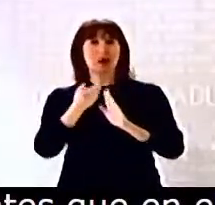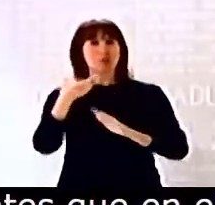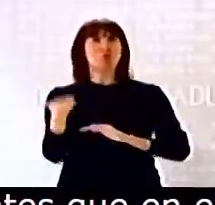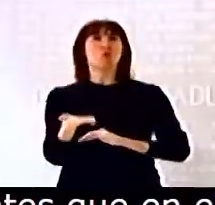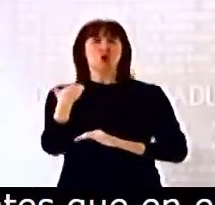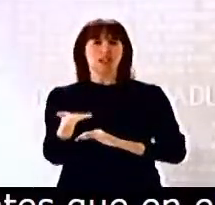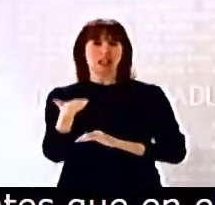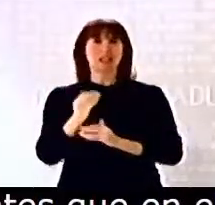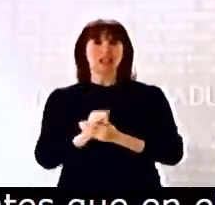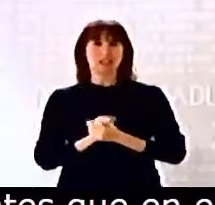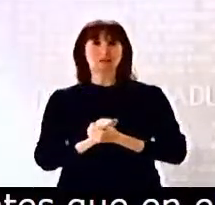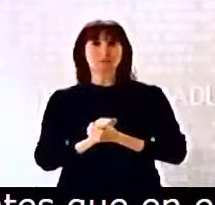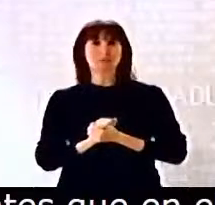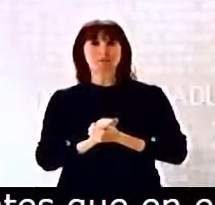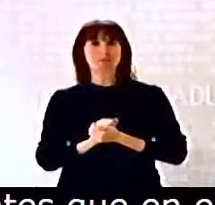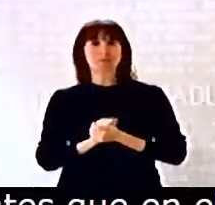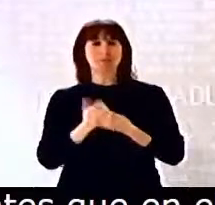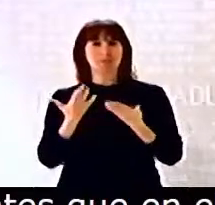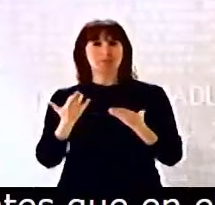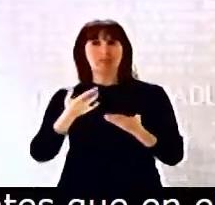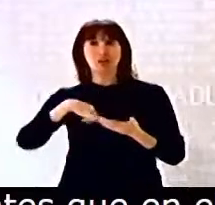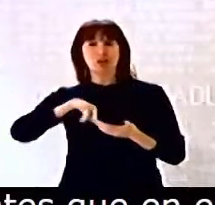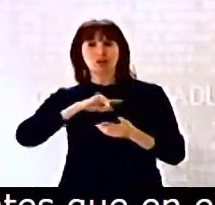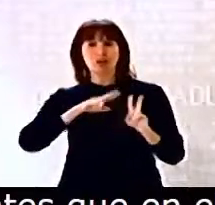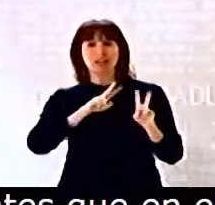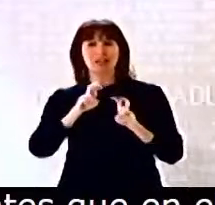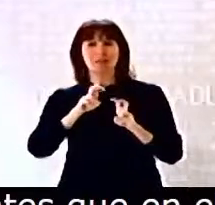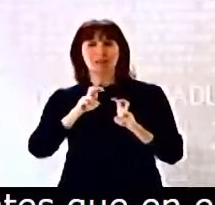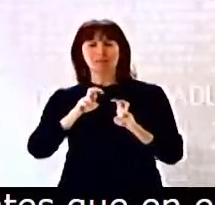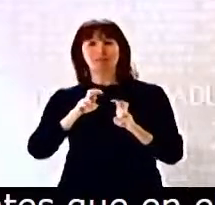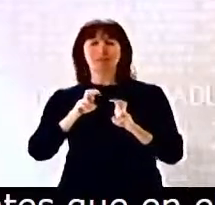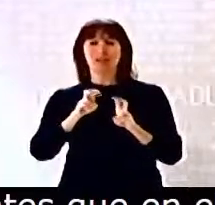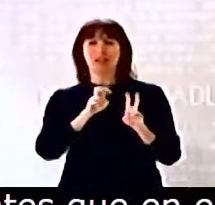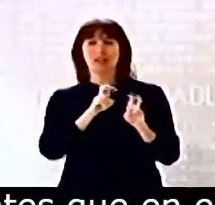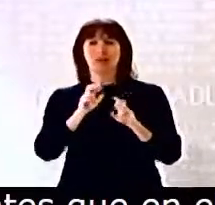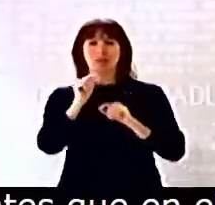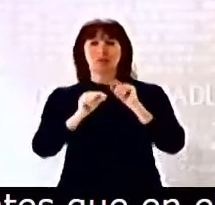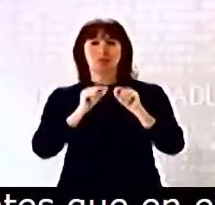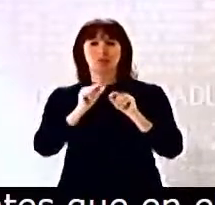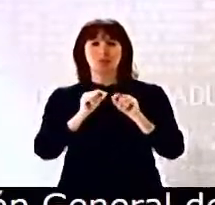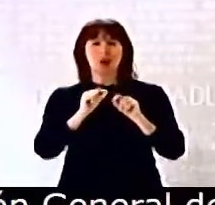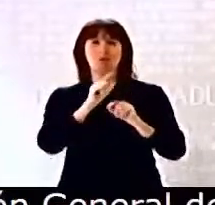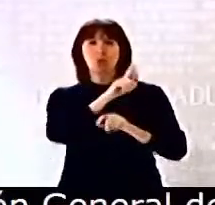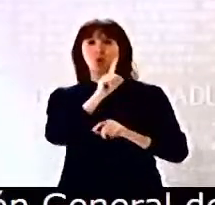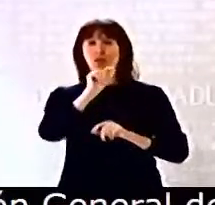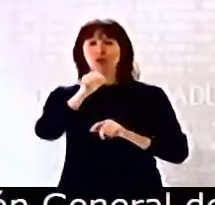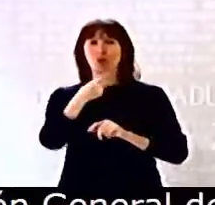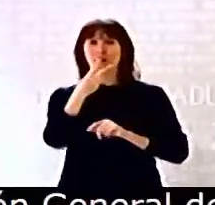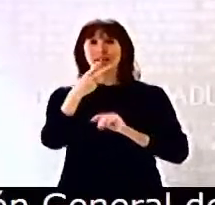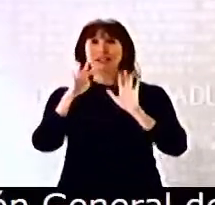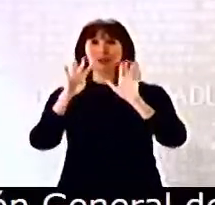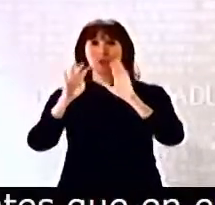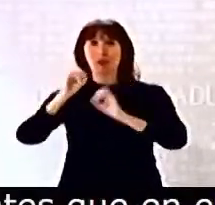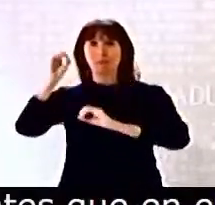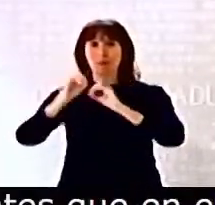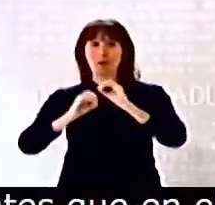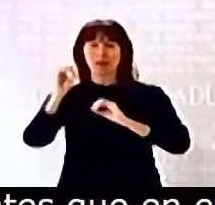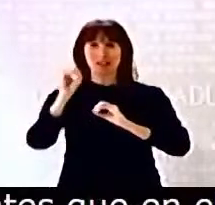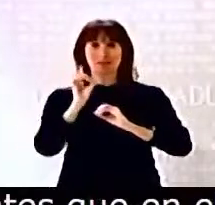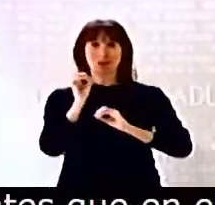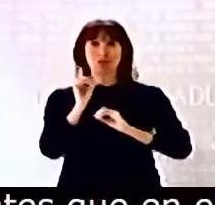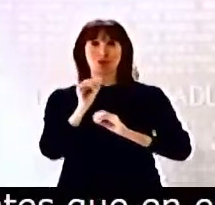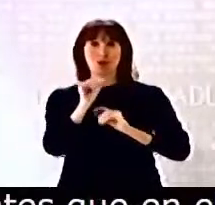importante. Que estemos reduciendo la positividad a un 11,29% es muy